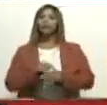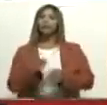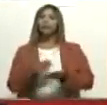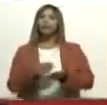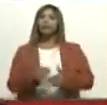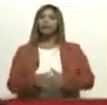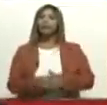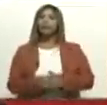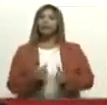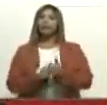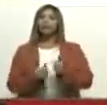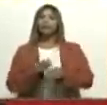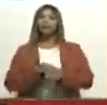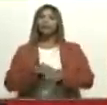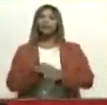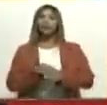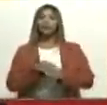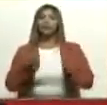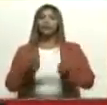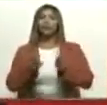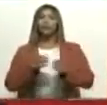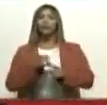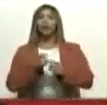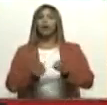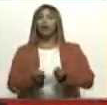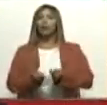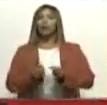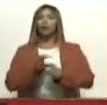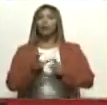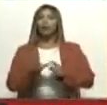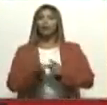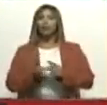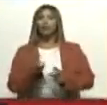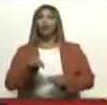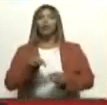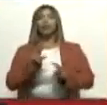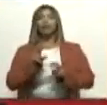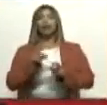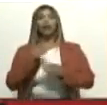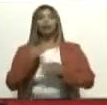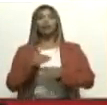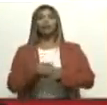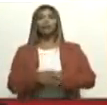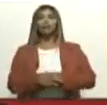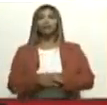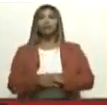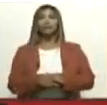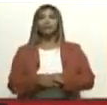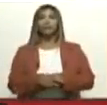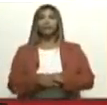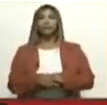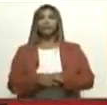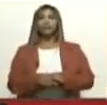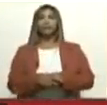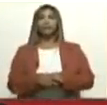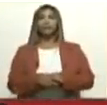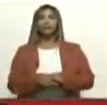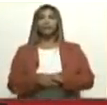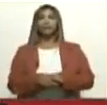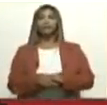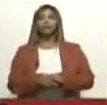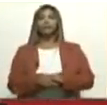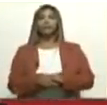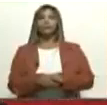Libro, viceministro de Fomento de la Economía Cultural, hasta este viernes, es decir, hasta mañana. Hasta mañana, sí. No, hasta este viernes no es viceministro, hasta este viernes...